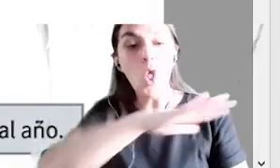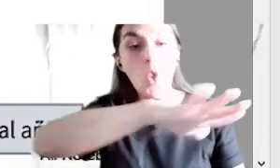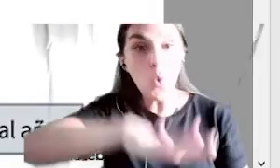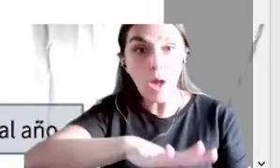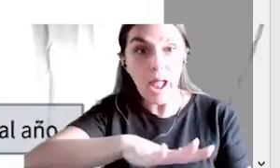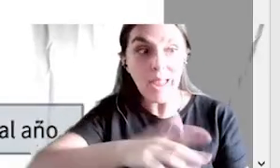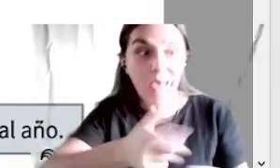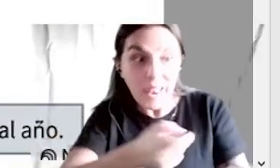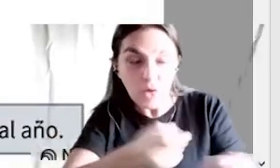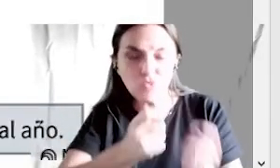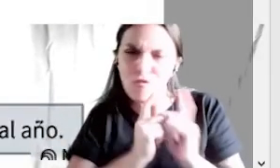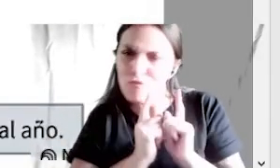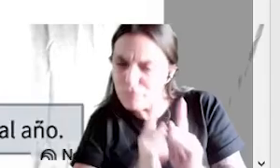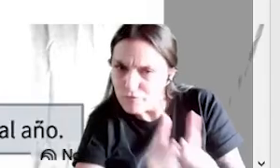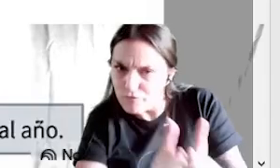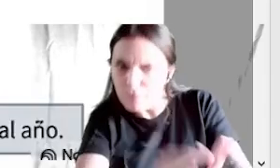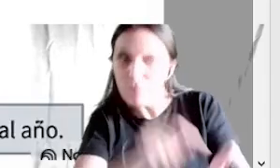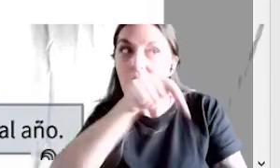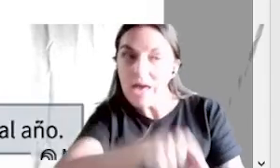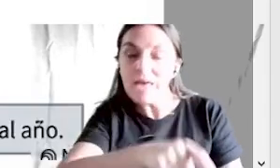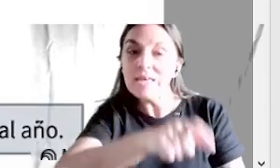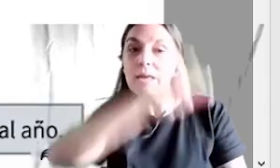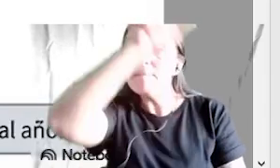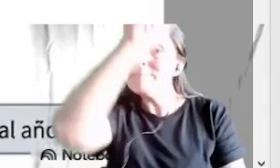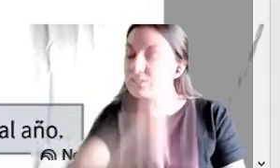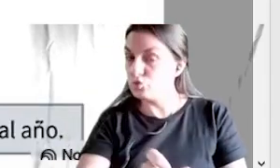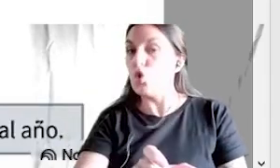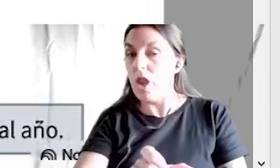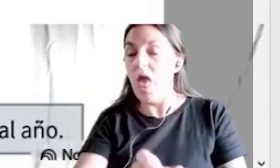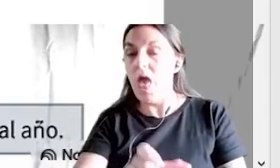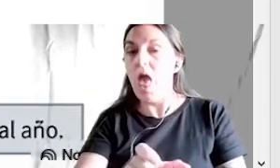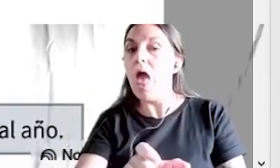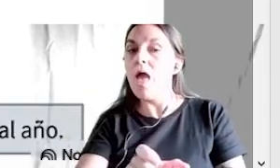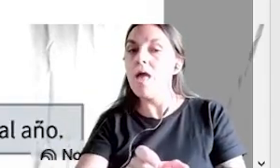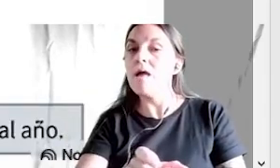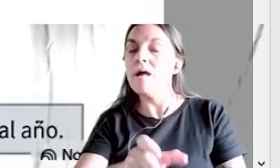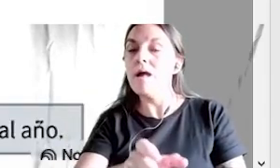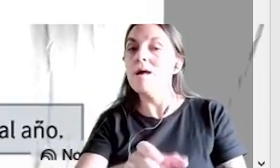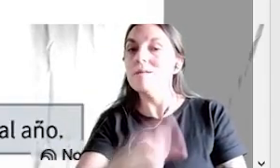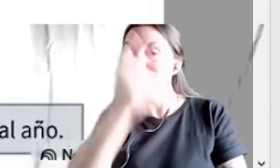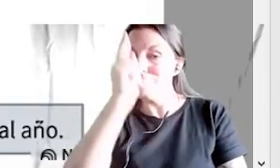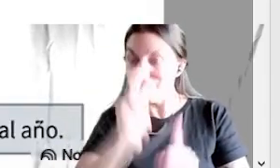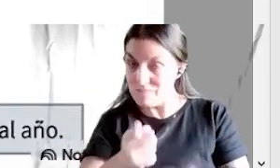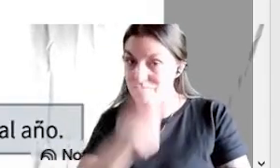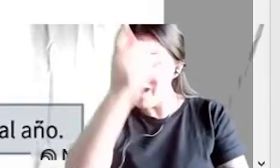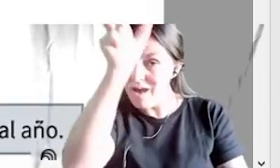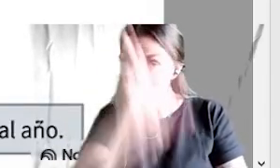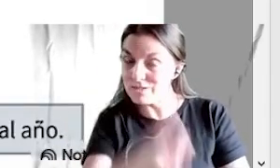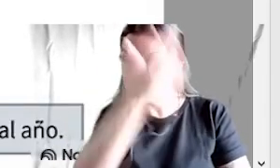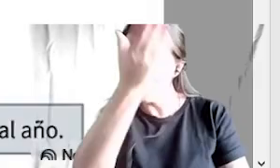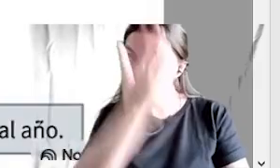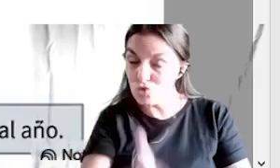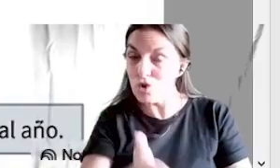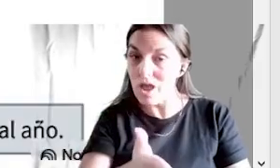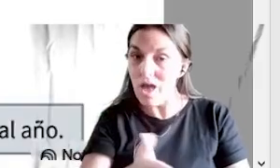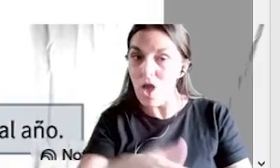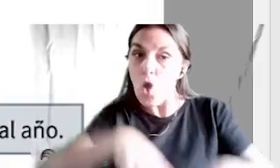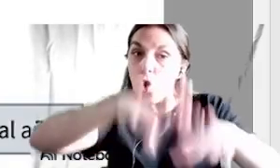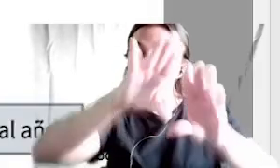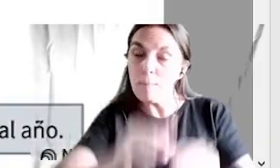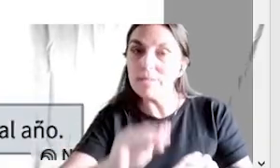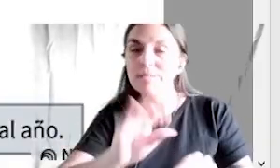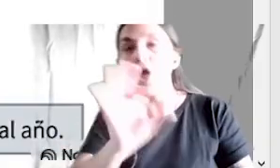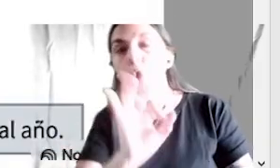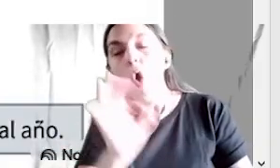de negocios mediante el cual un sujeto del exterior realiza toda o de manera parcial